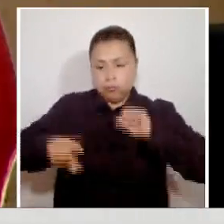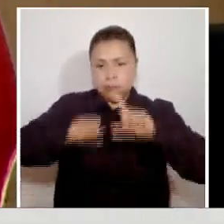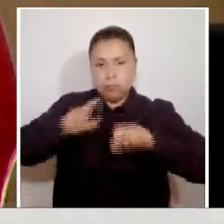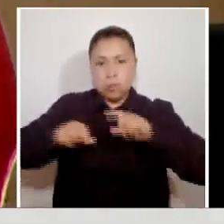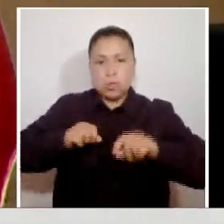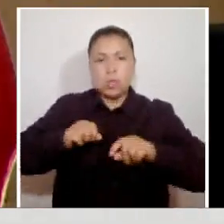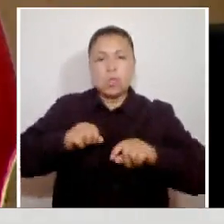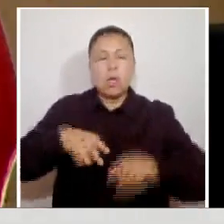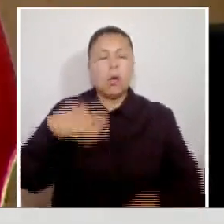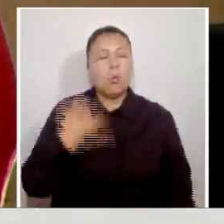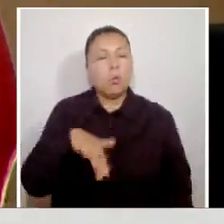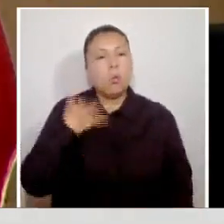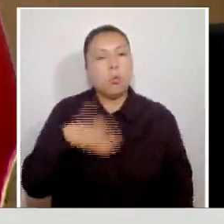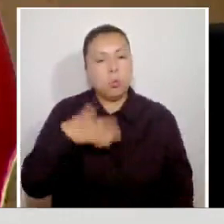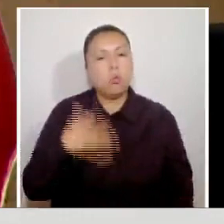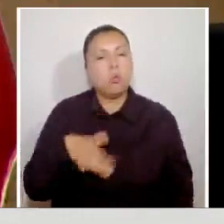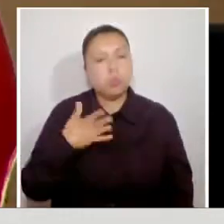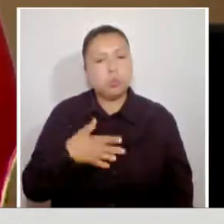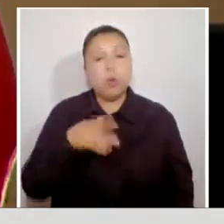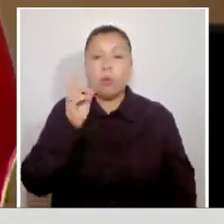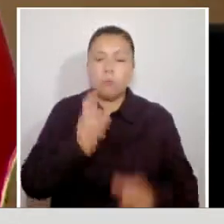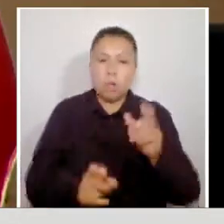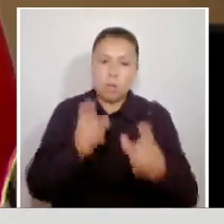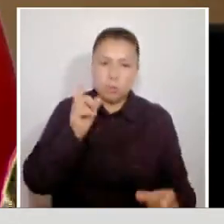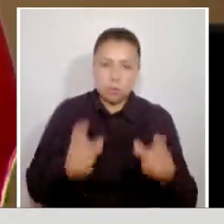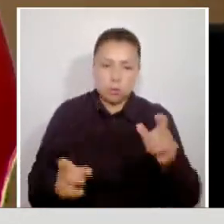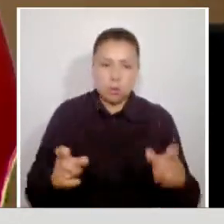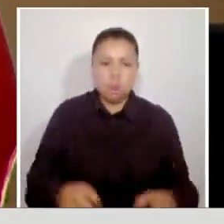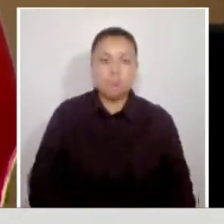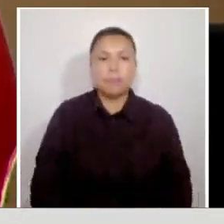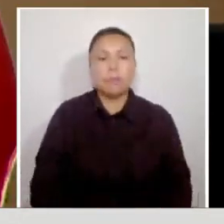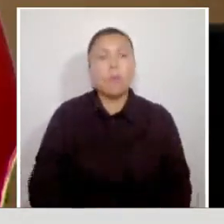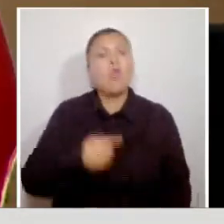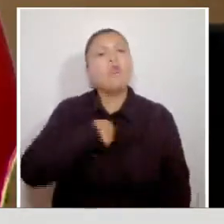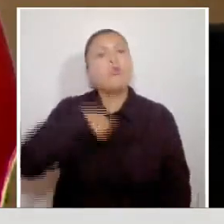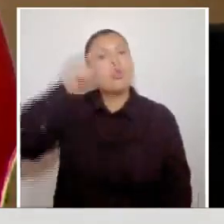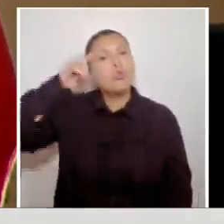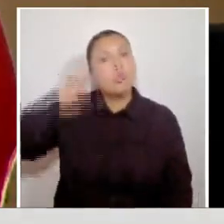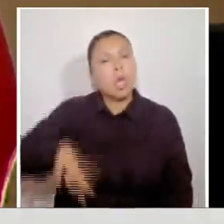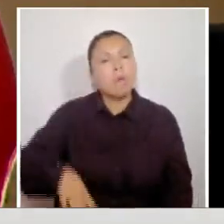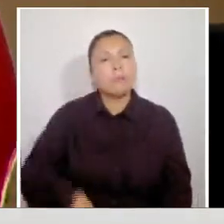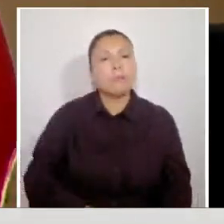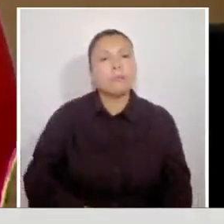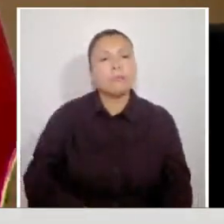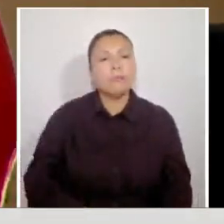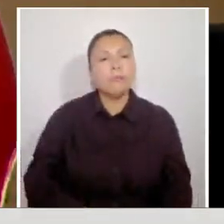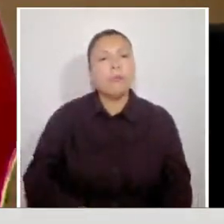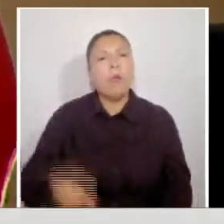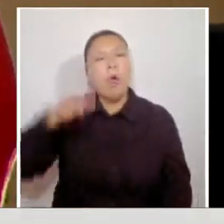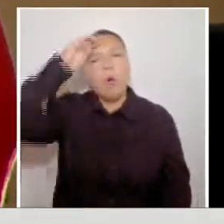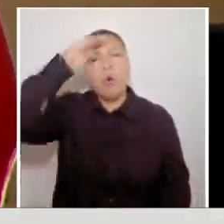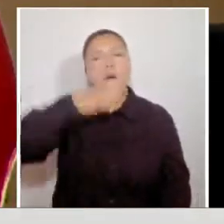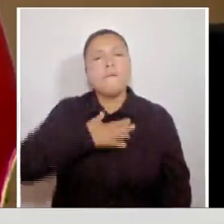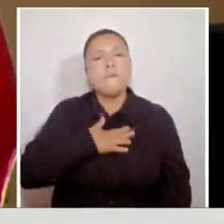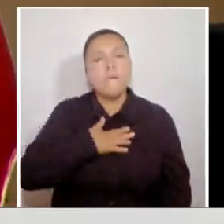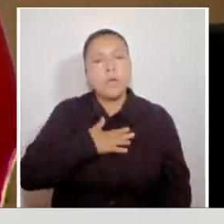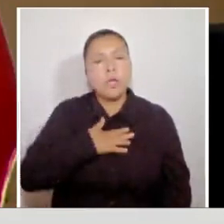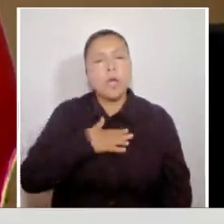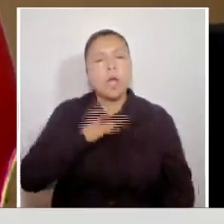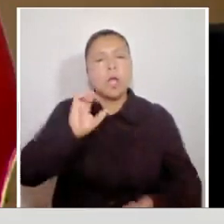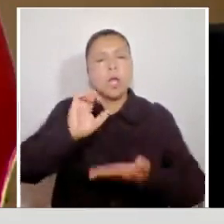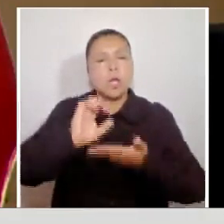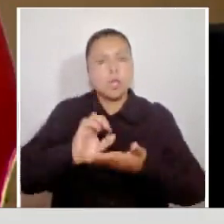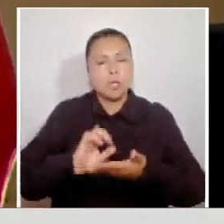fundamental para la gente Yo sé que muchos confían fundamentalmente en el estado en materia